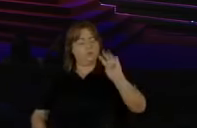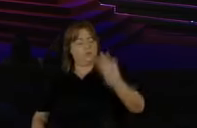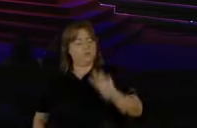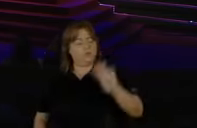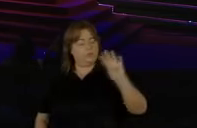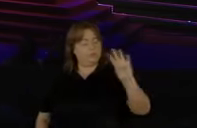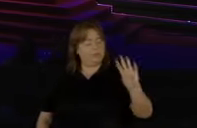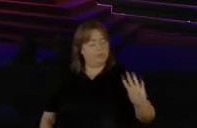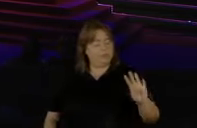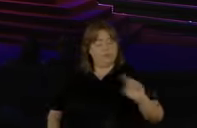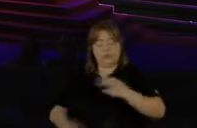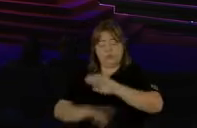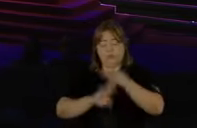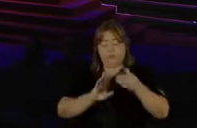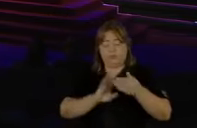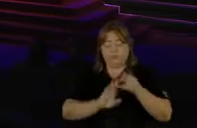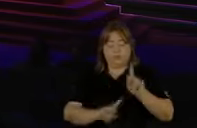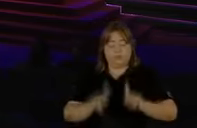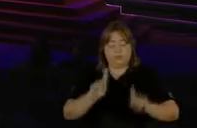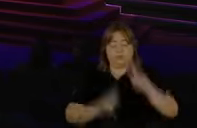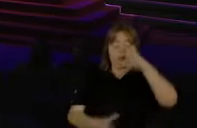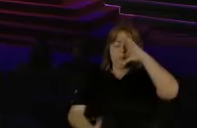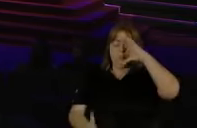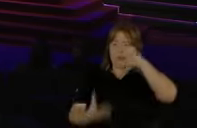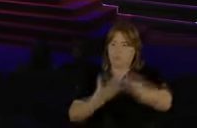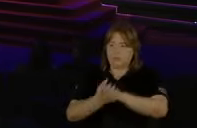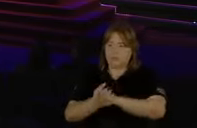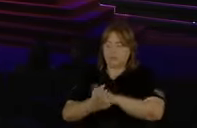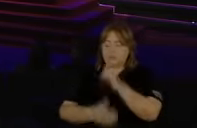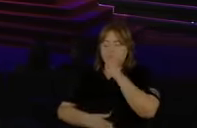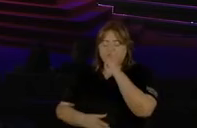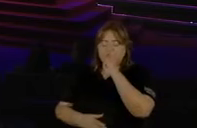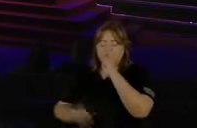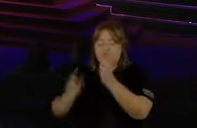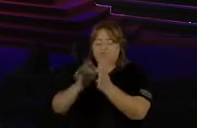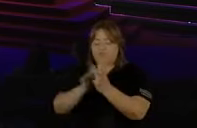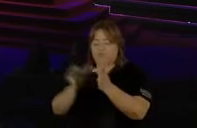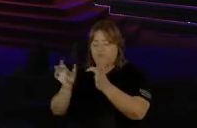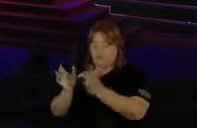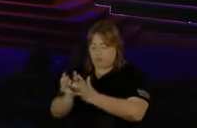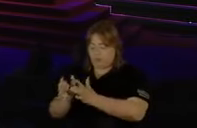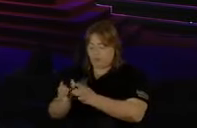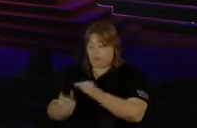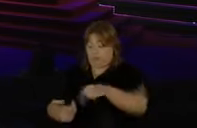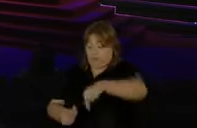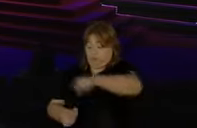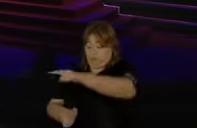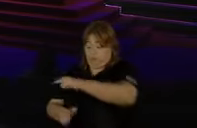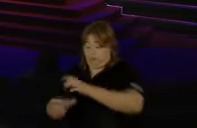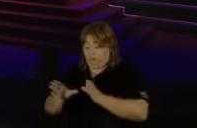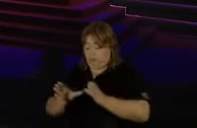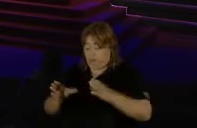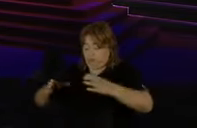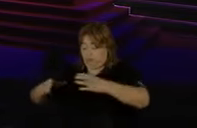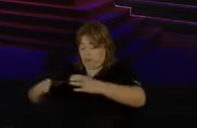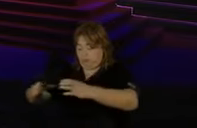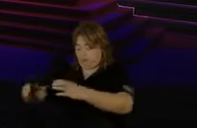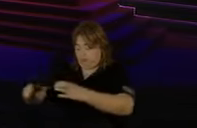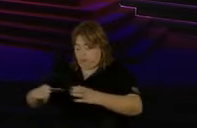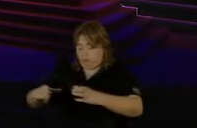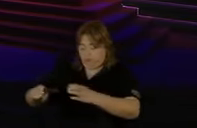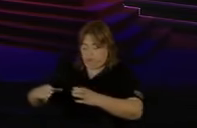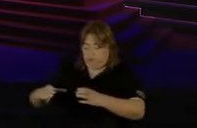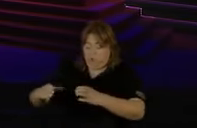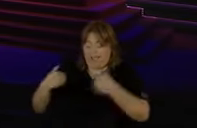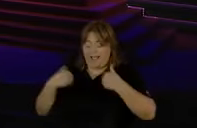Todos los que habían creído, ¿creído en quién? En Jesús. Estaban juntos y tenían en común